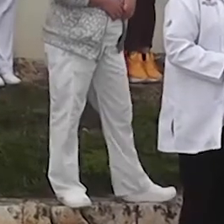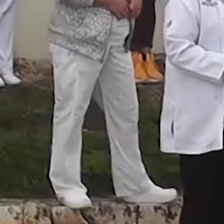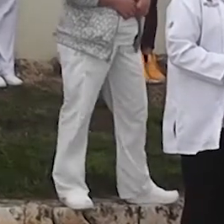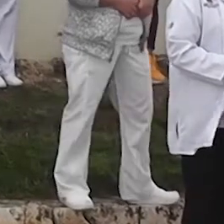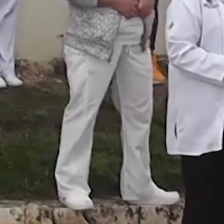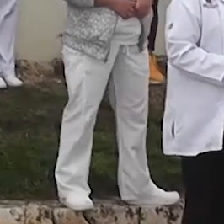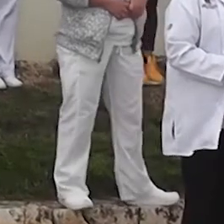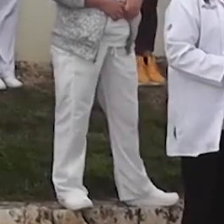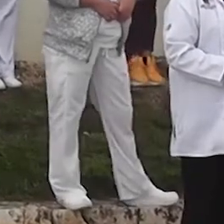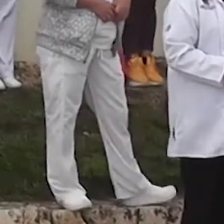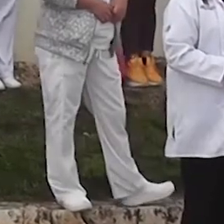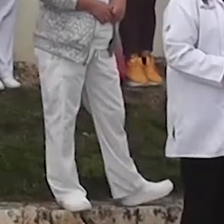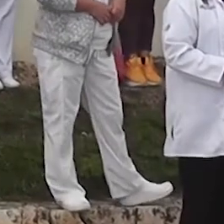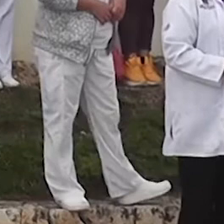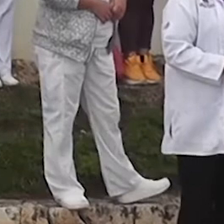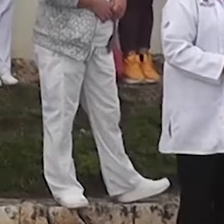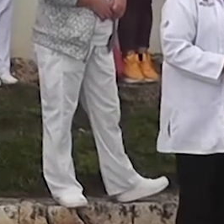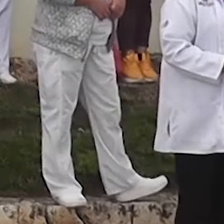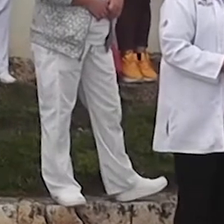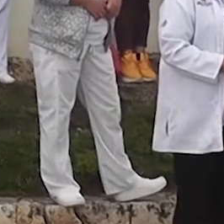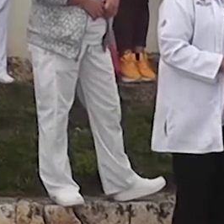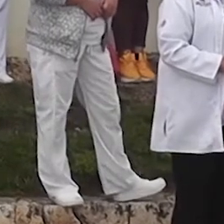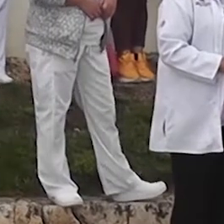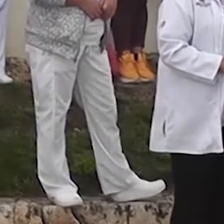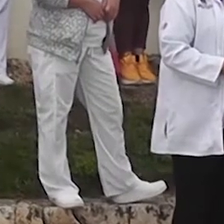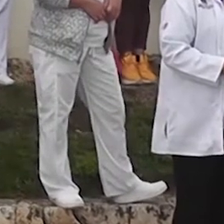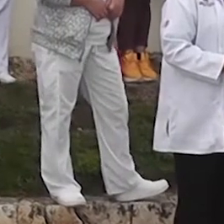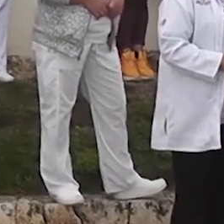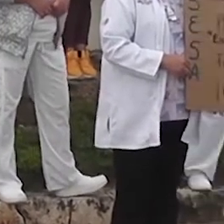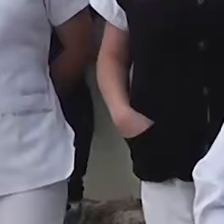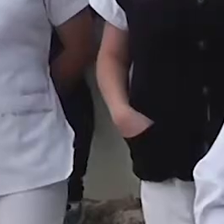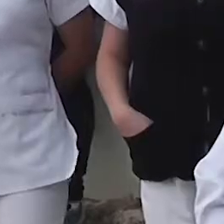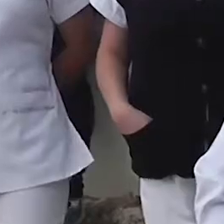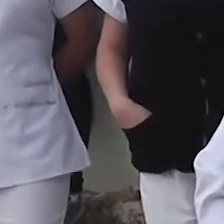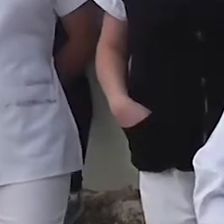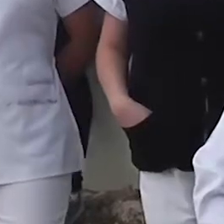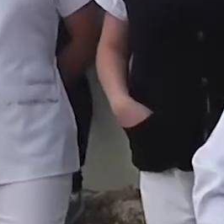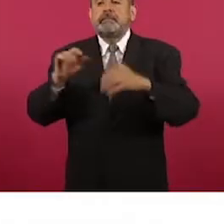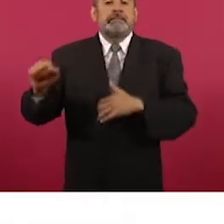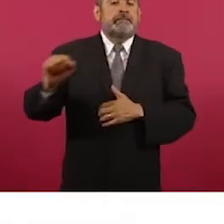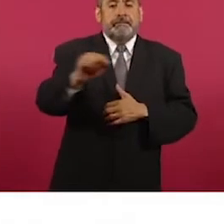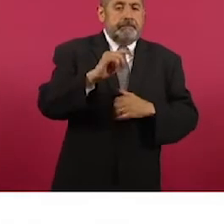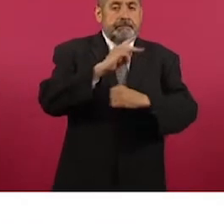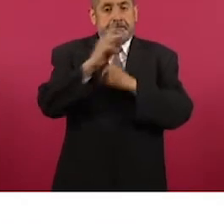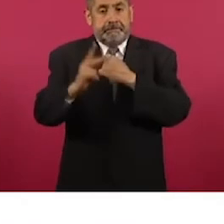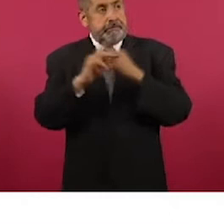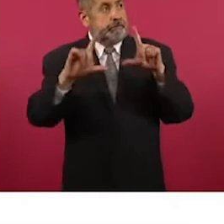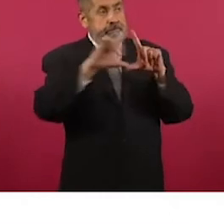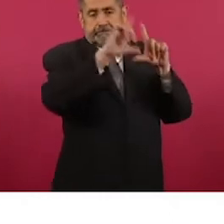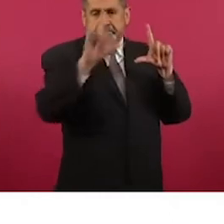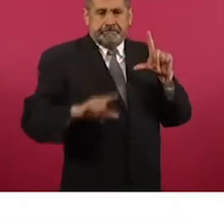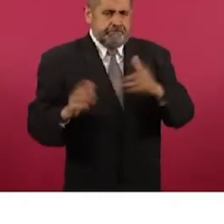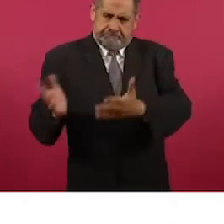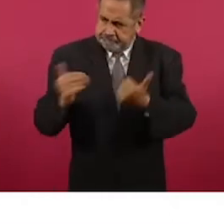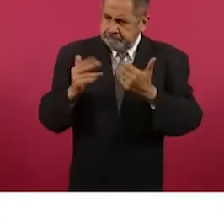que fueron contratados carecen de pacificación y prestaciones por lo que pidieron un trato justo al respecto este martes fue anunciado por el gobierno federal